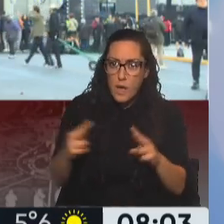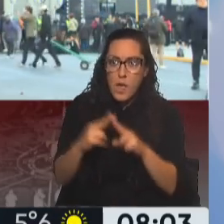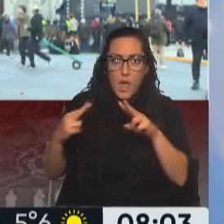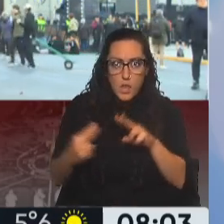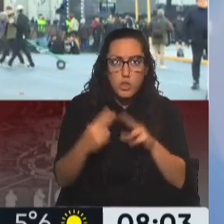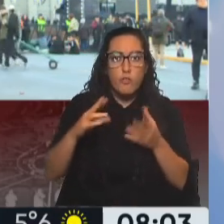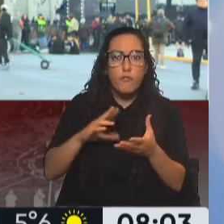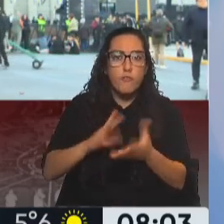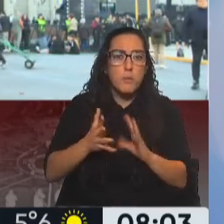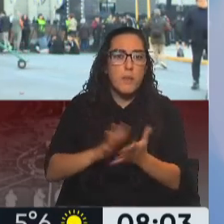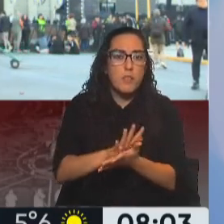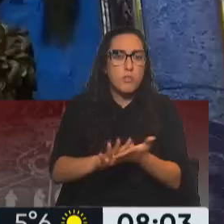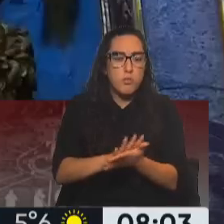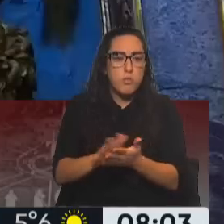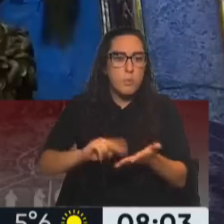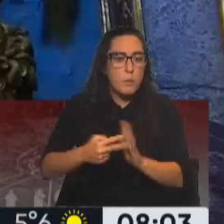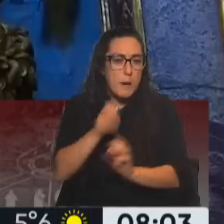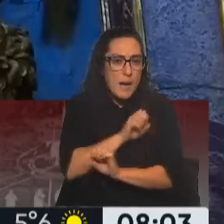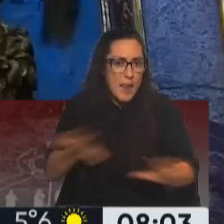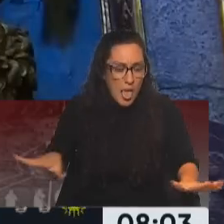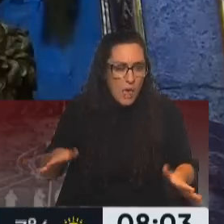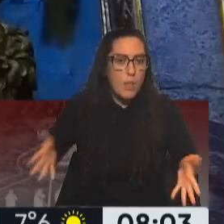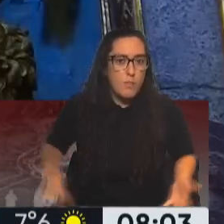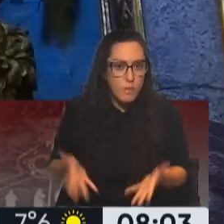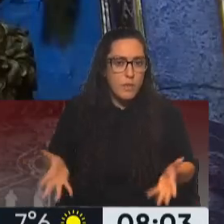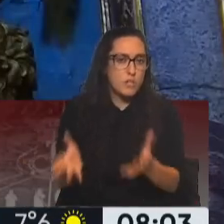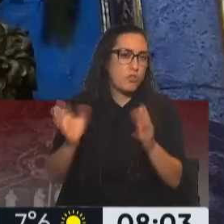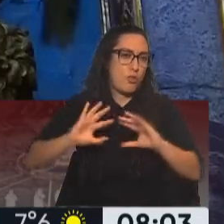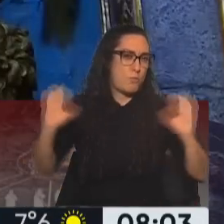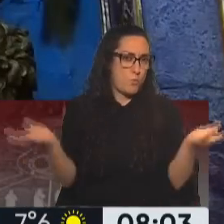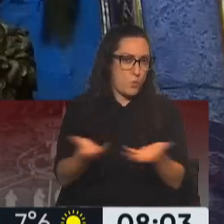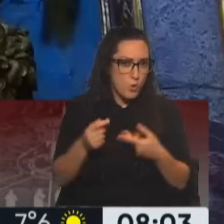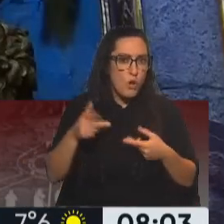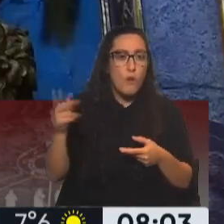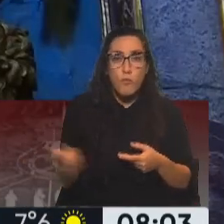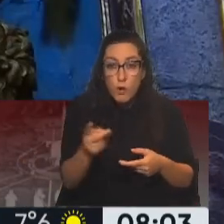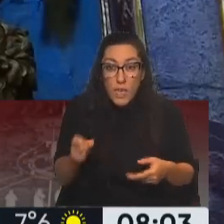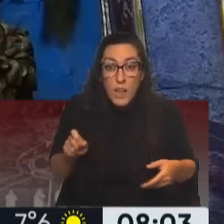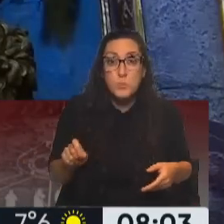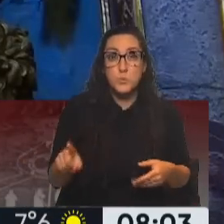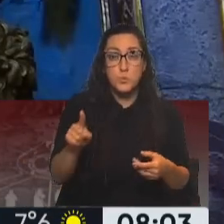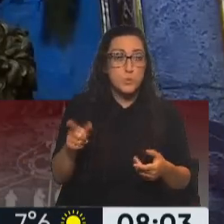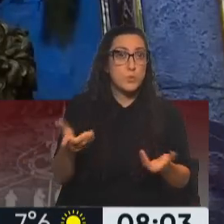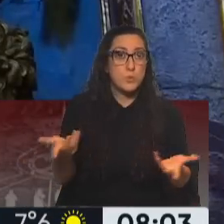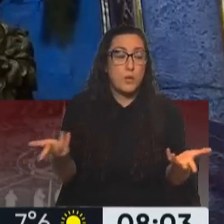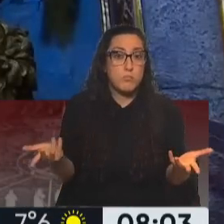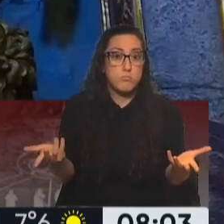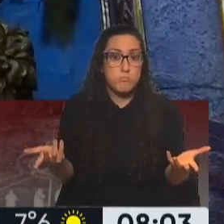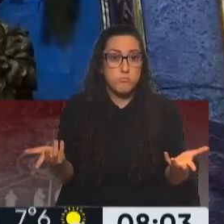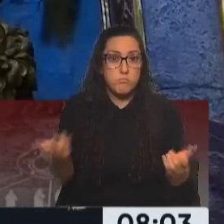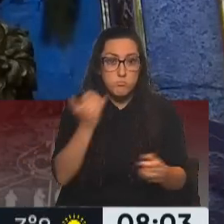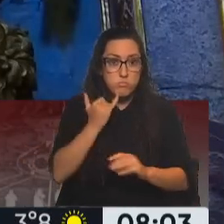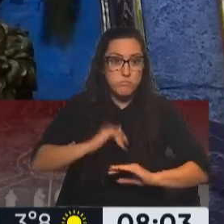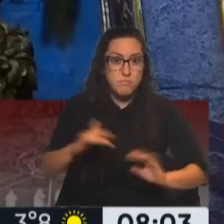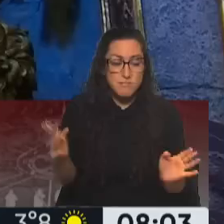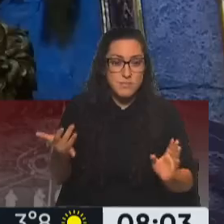forma de arreglar los graves problemas del mundo, en su funeral prácticamente se ha, digamos